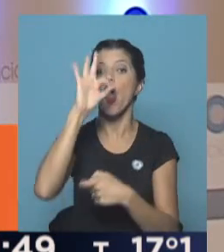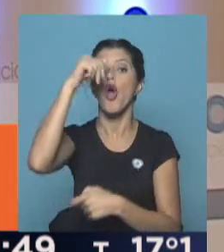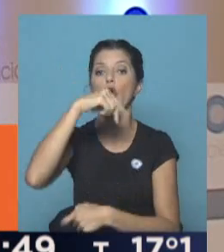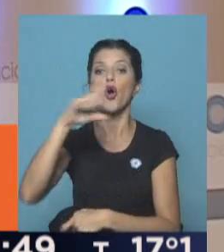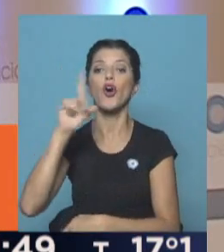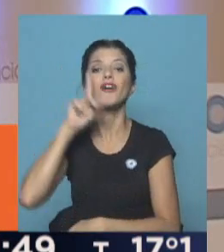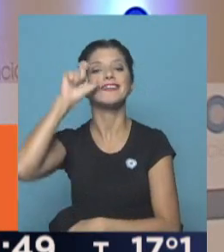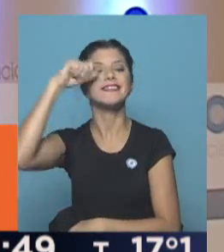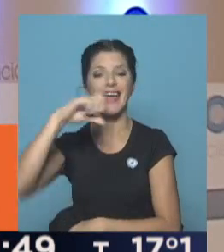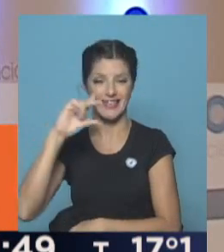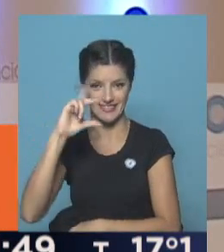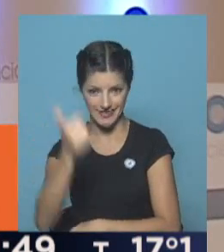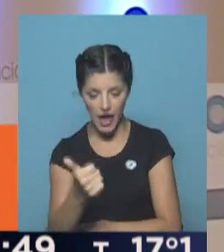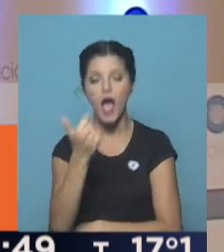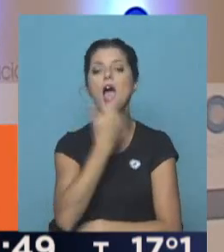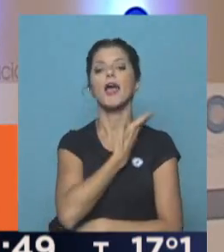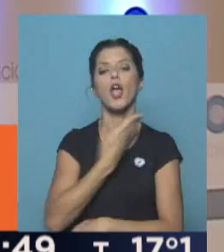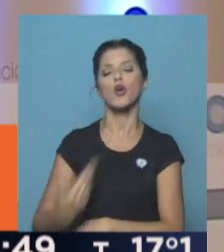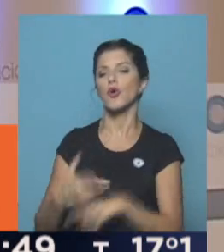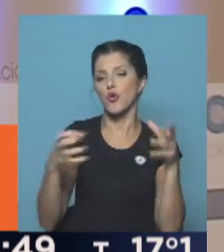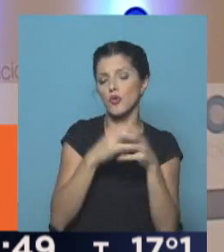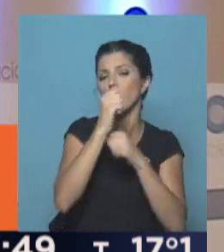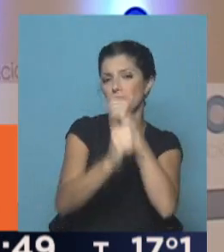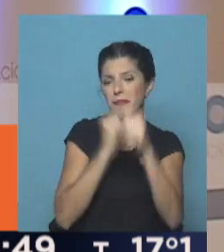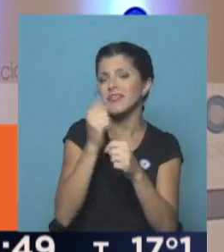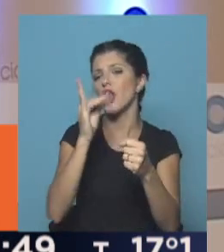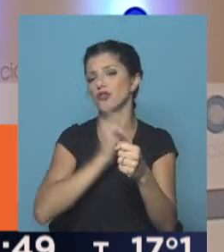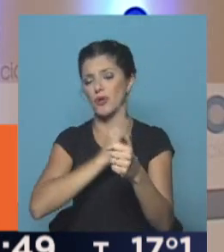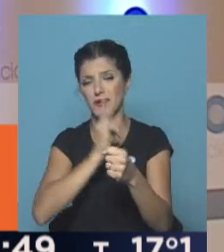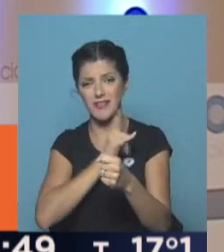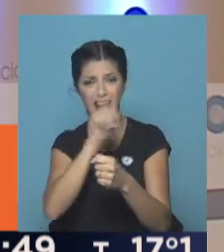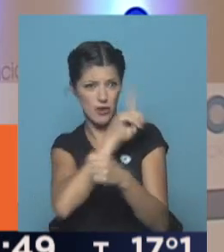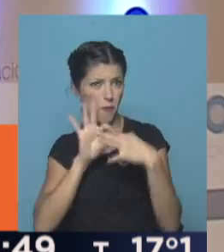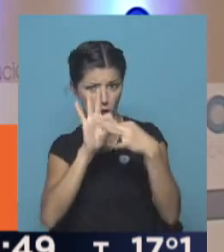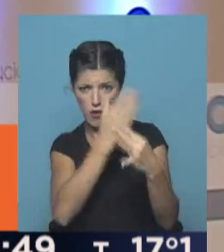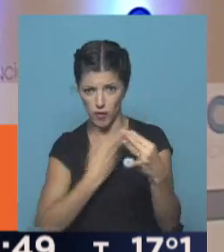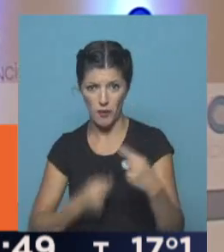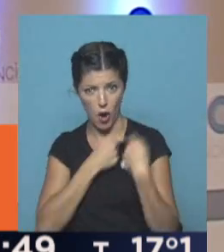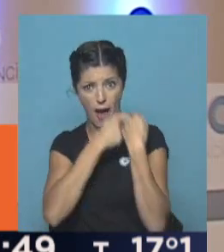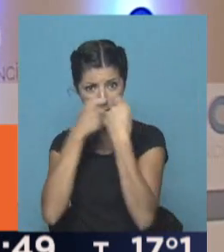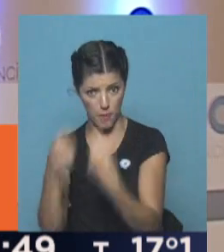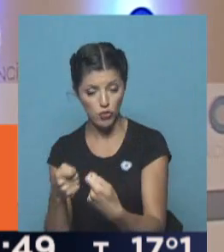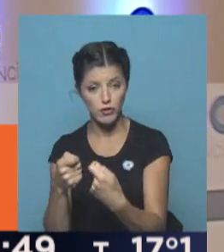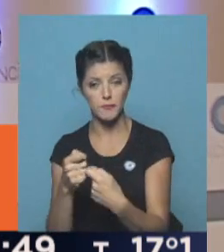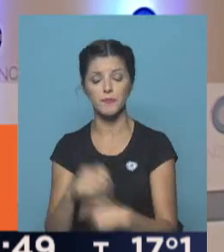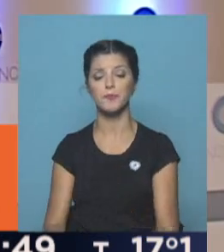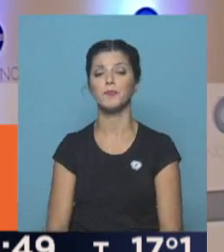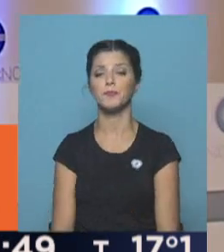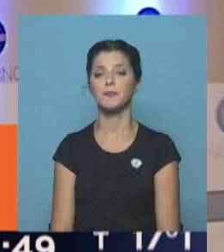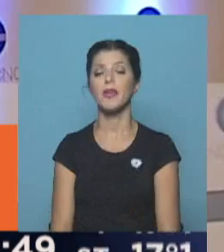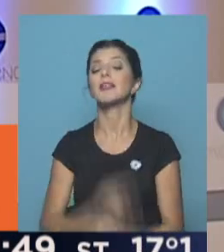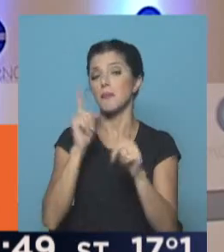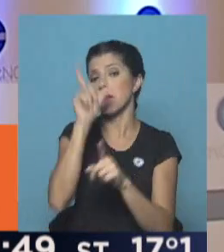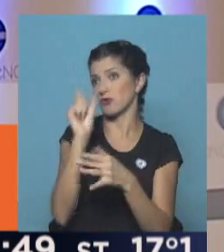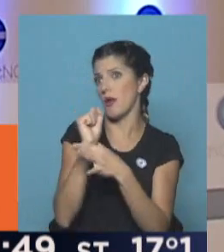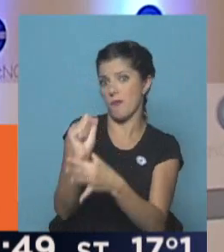por organizaciones no gubernamentales, empresarios, gobiernos, universidades, y que, como decían también ustedes, reúne a importantes